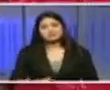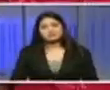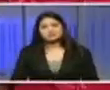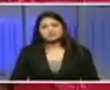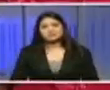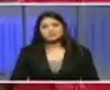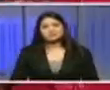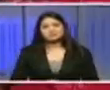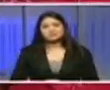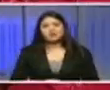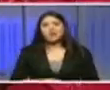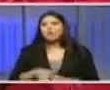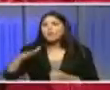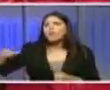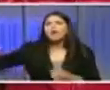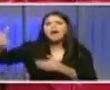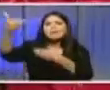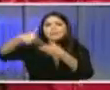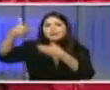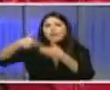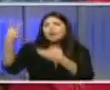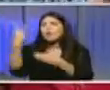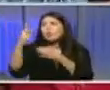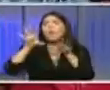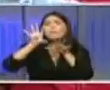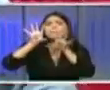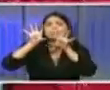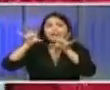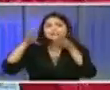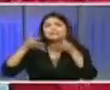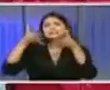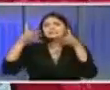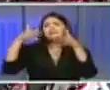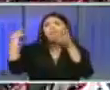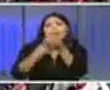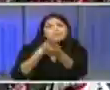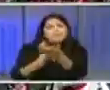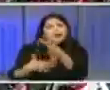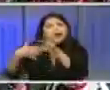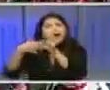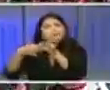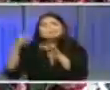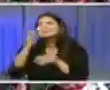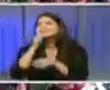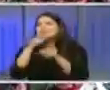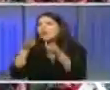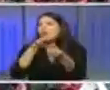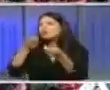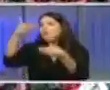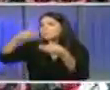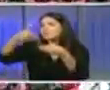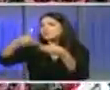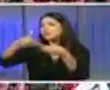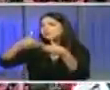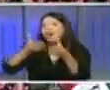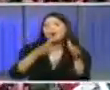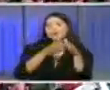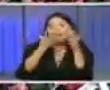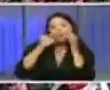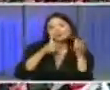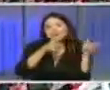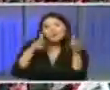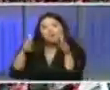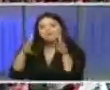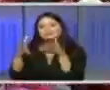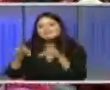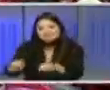Los campos petroleros de estos dos grandes países hermanos están en manos de los grupos terroristas.